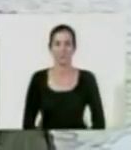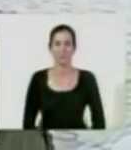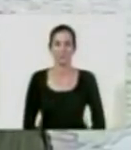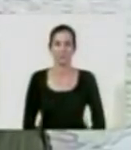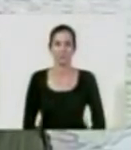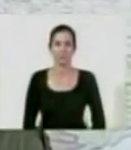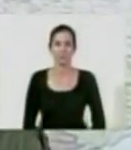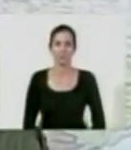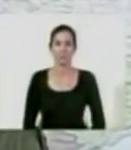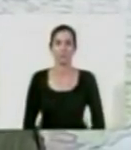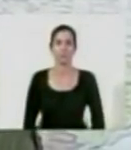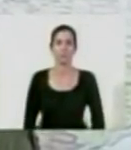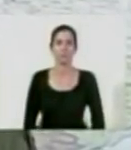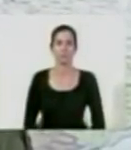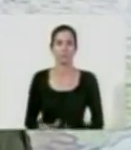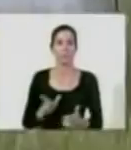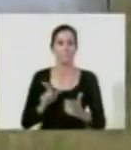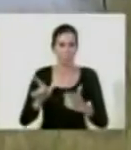Disparado.